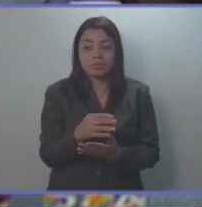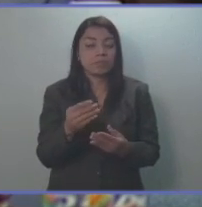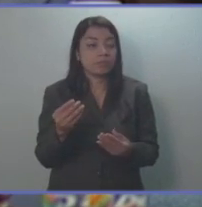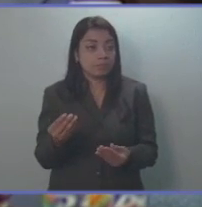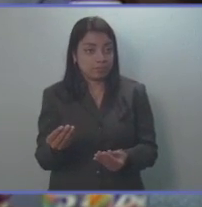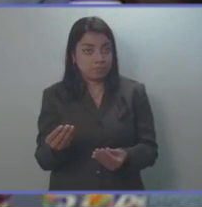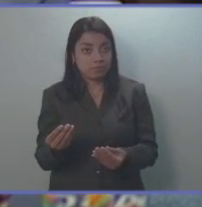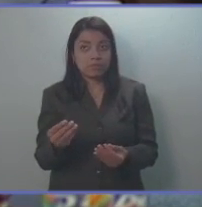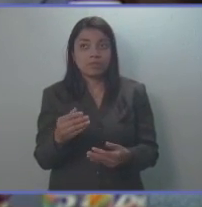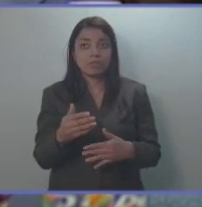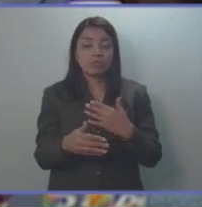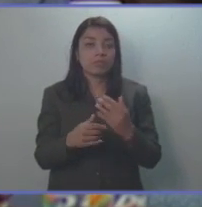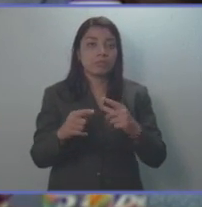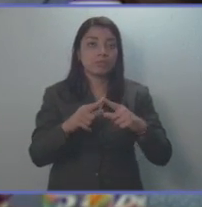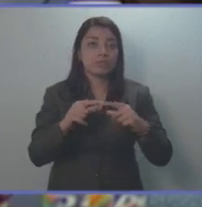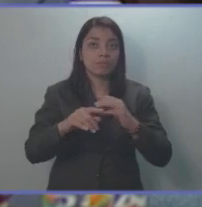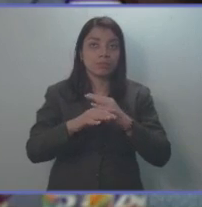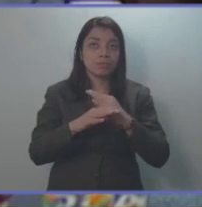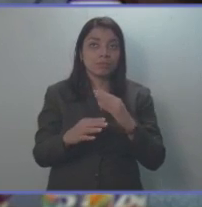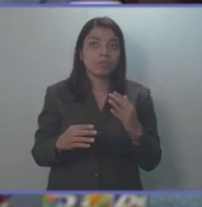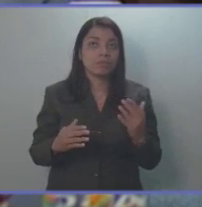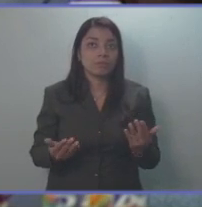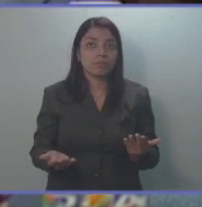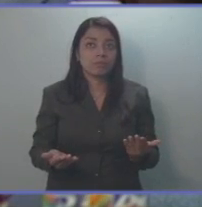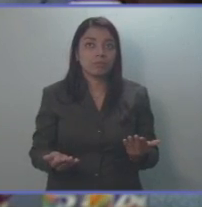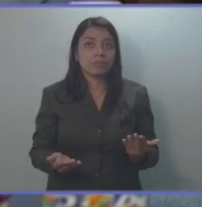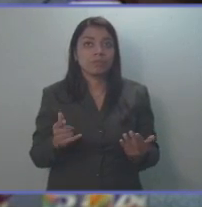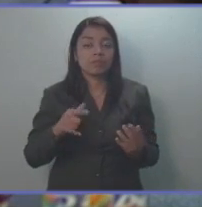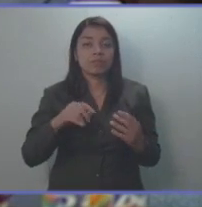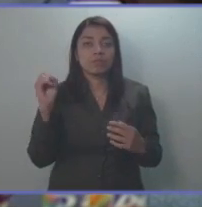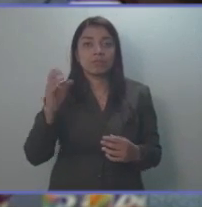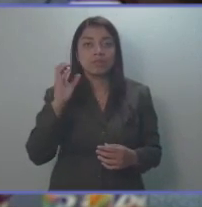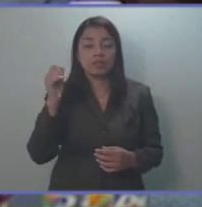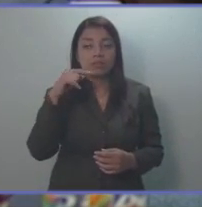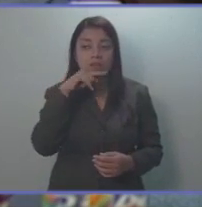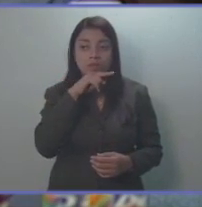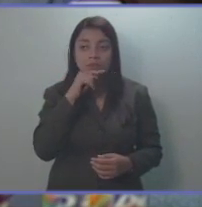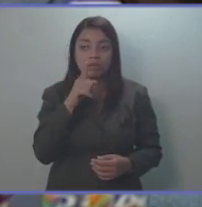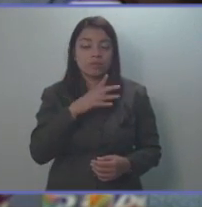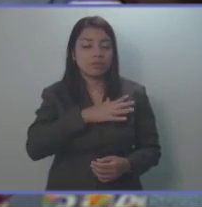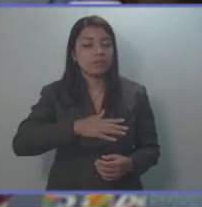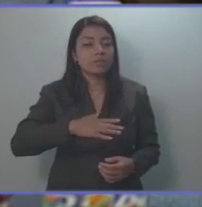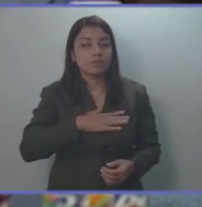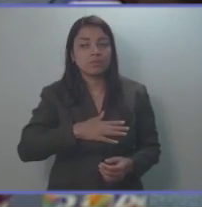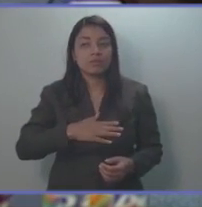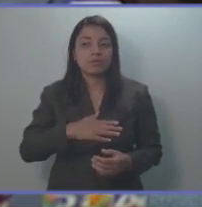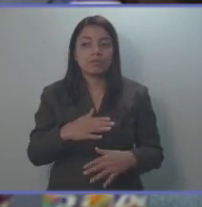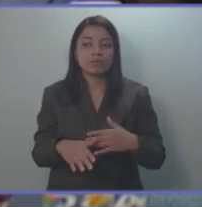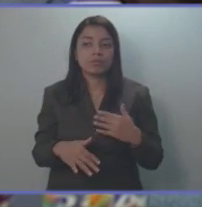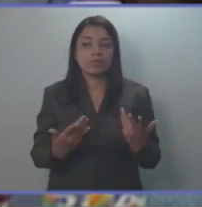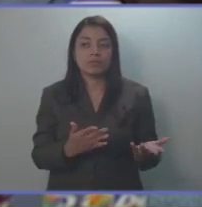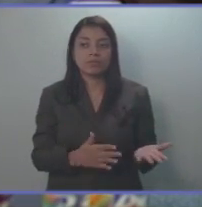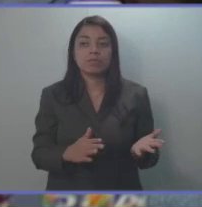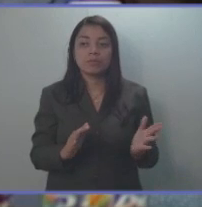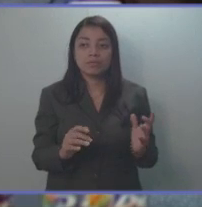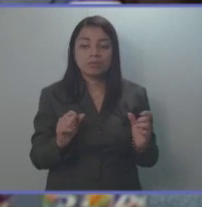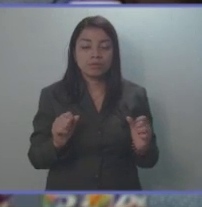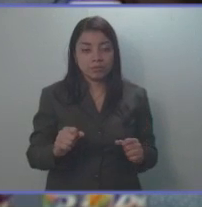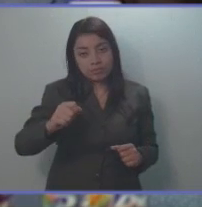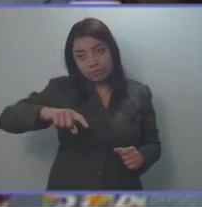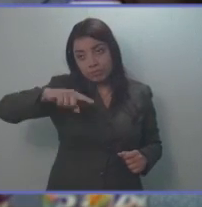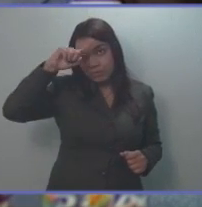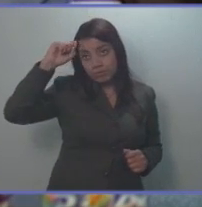declarados por Protección Civil en alerta roja. Lamentamos esta acción. Vamos a